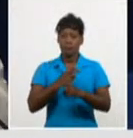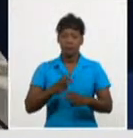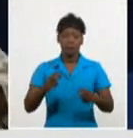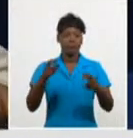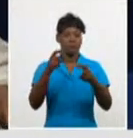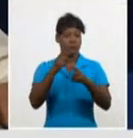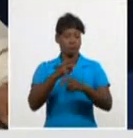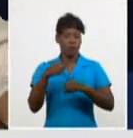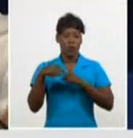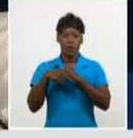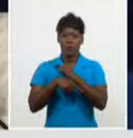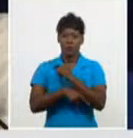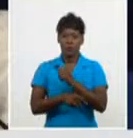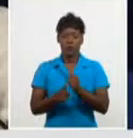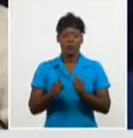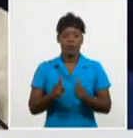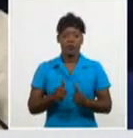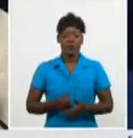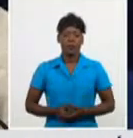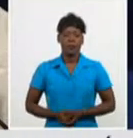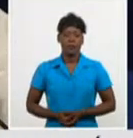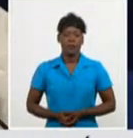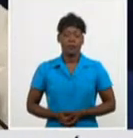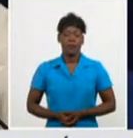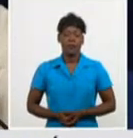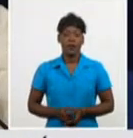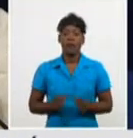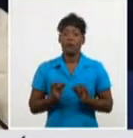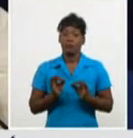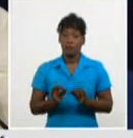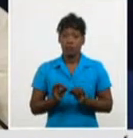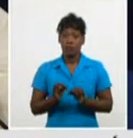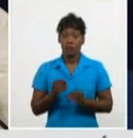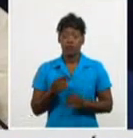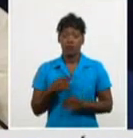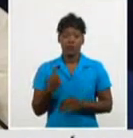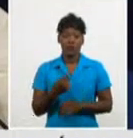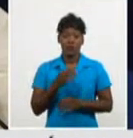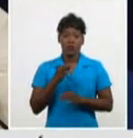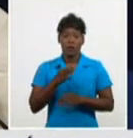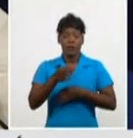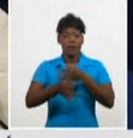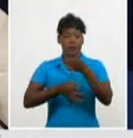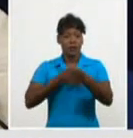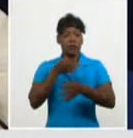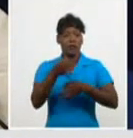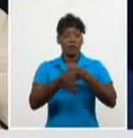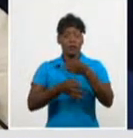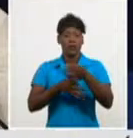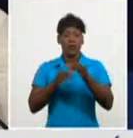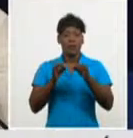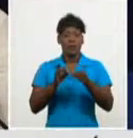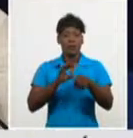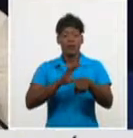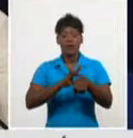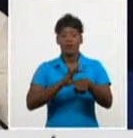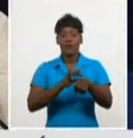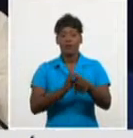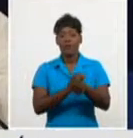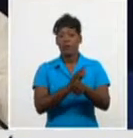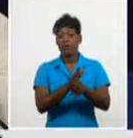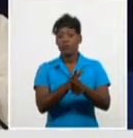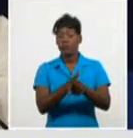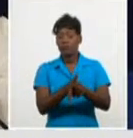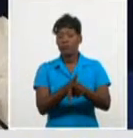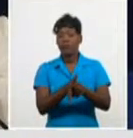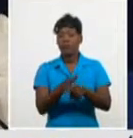Y siempre se plantea que, al menos en la COVID, influye